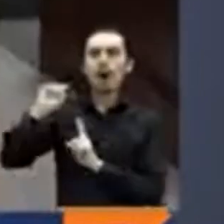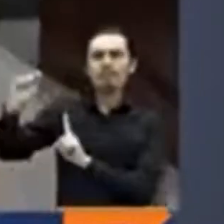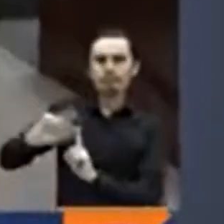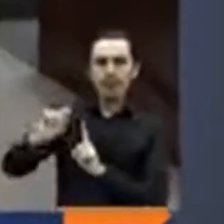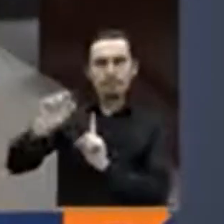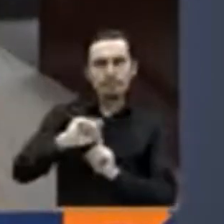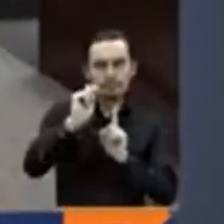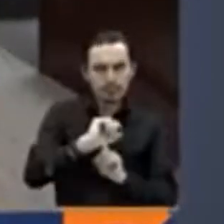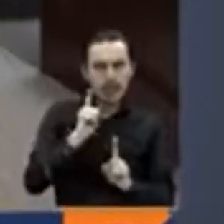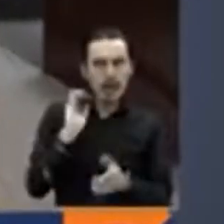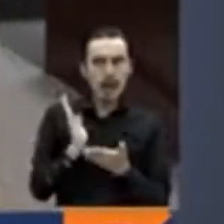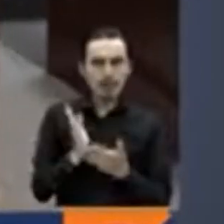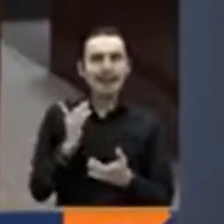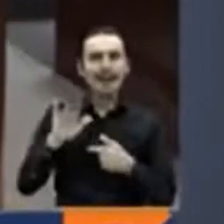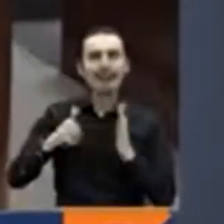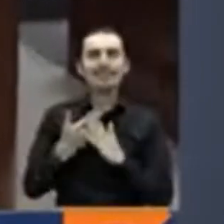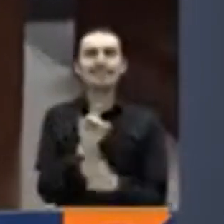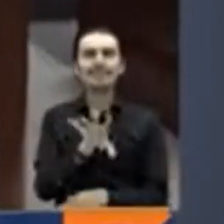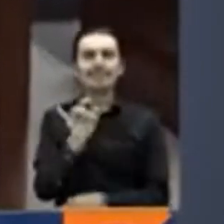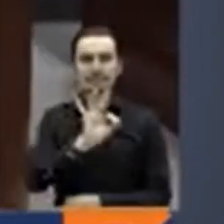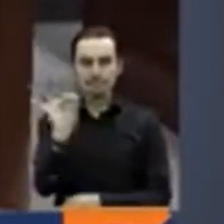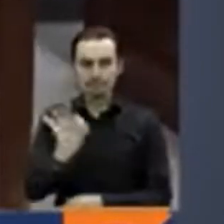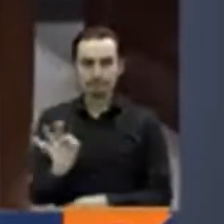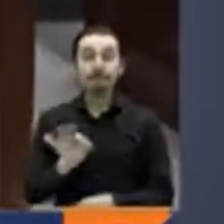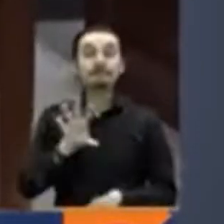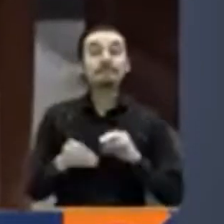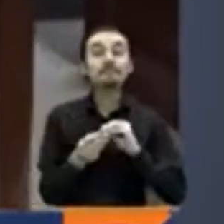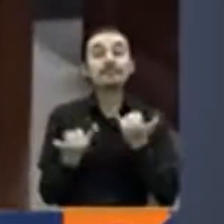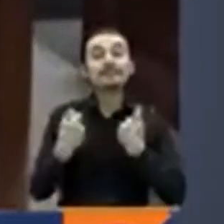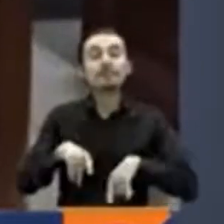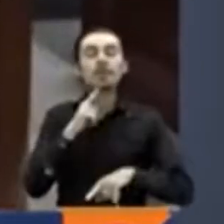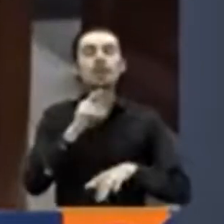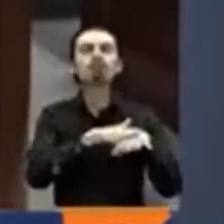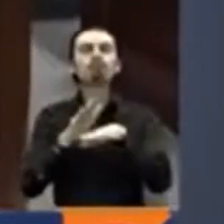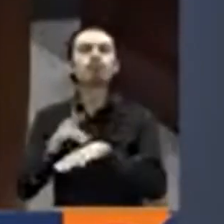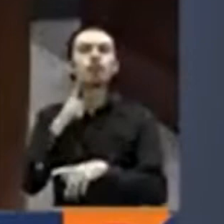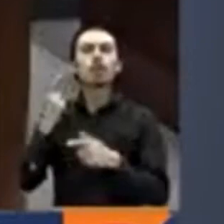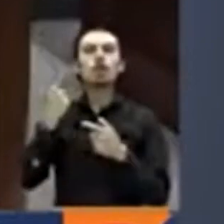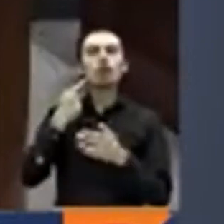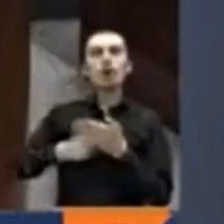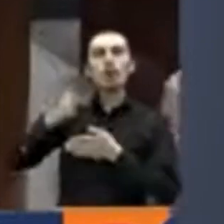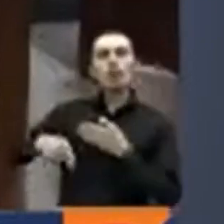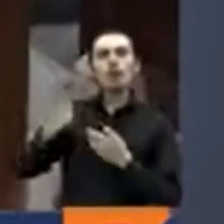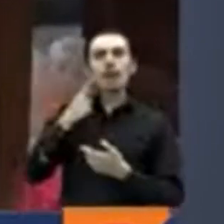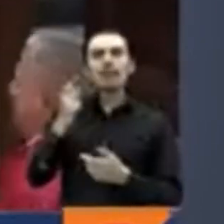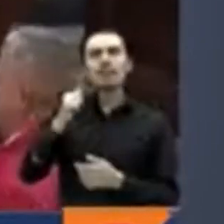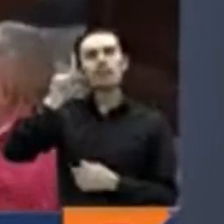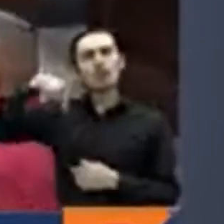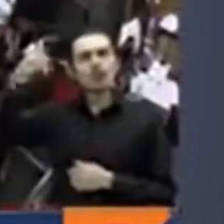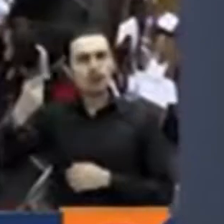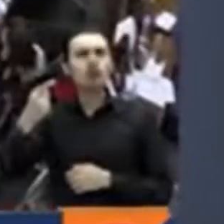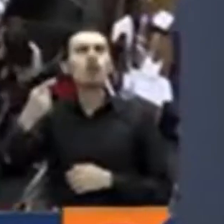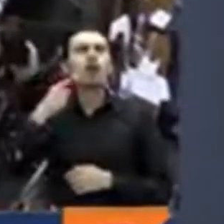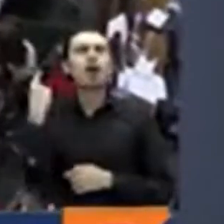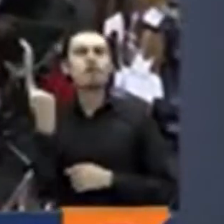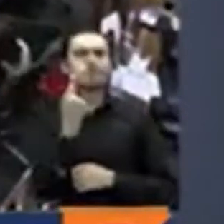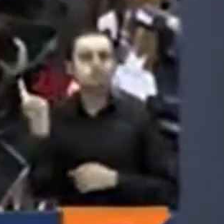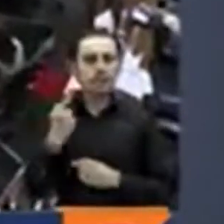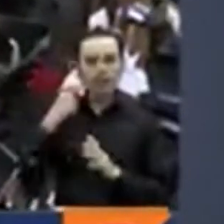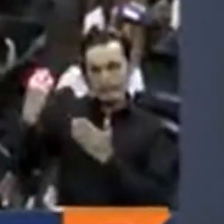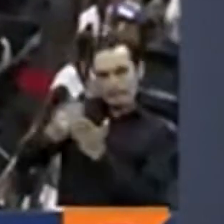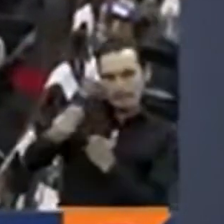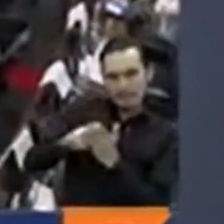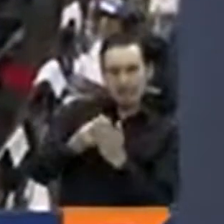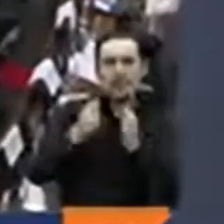será solamente hasta 15%. También se habló del proyecto de presupuesto general de la Nación para el próximo año. El servicio de la deuda, el pago de la